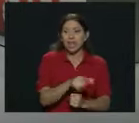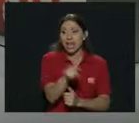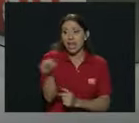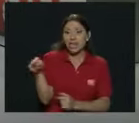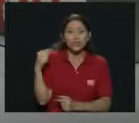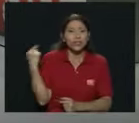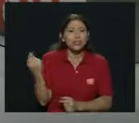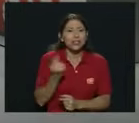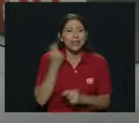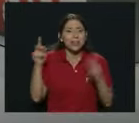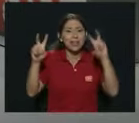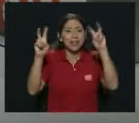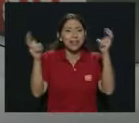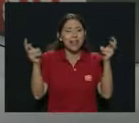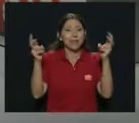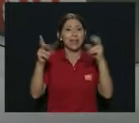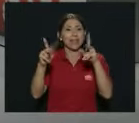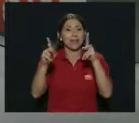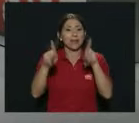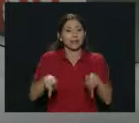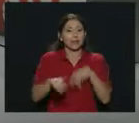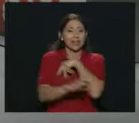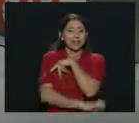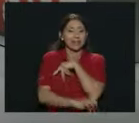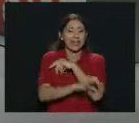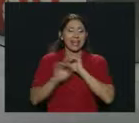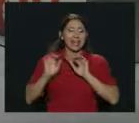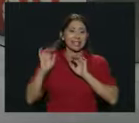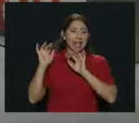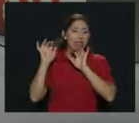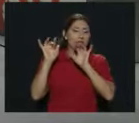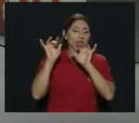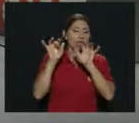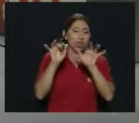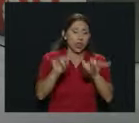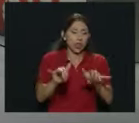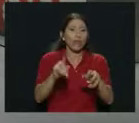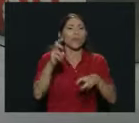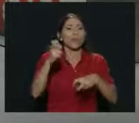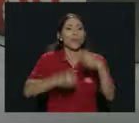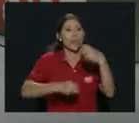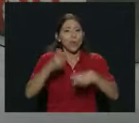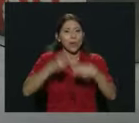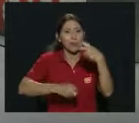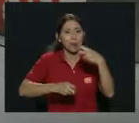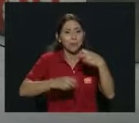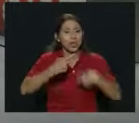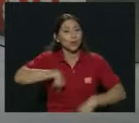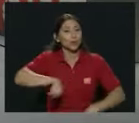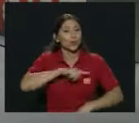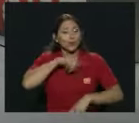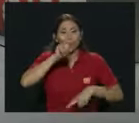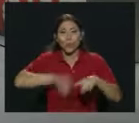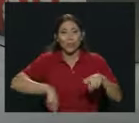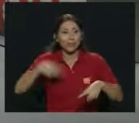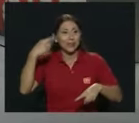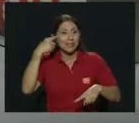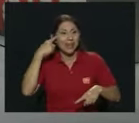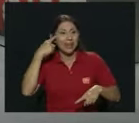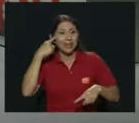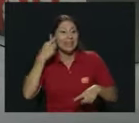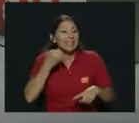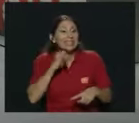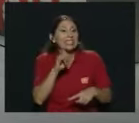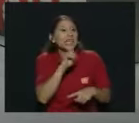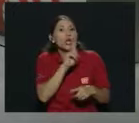migratorio ha sido un problema. No podemos pretender que si Donald Trump no es reelecto, ese